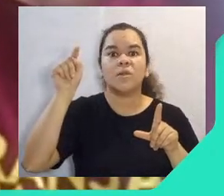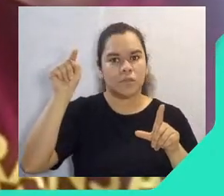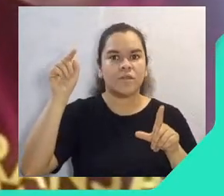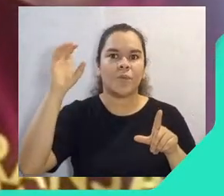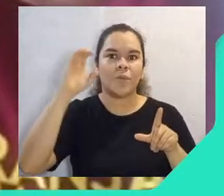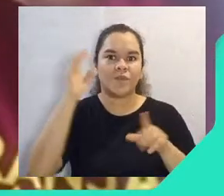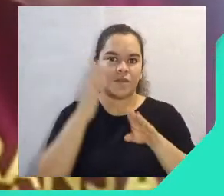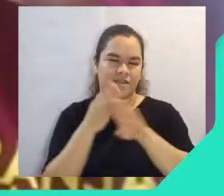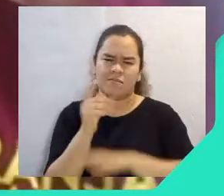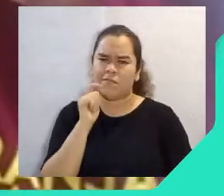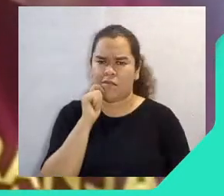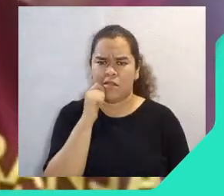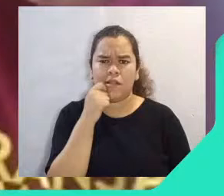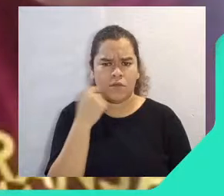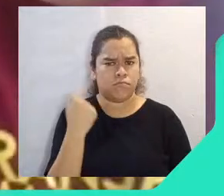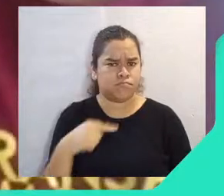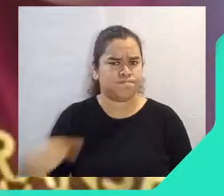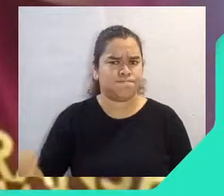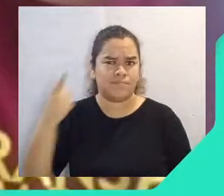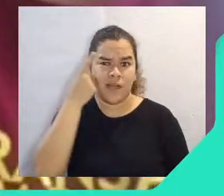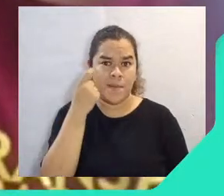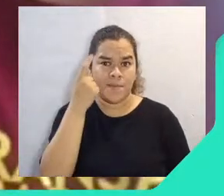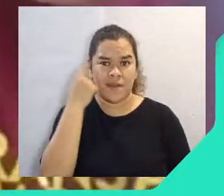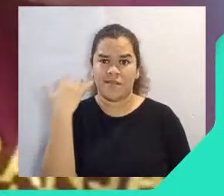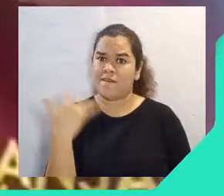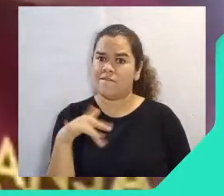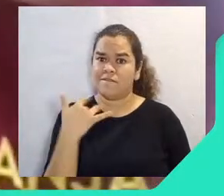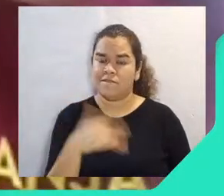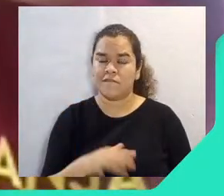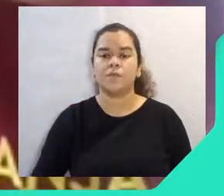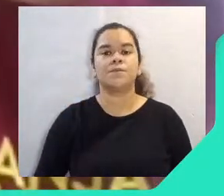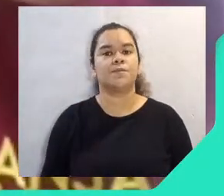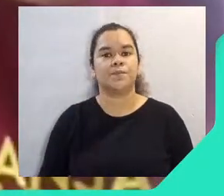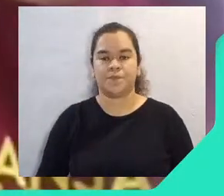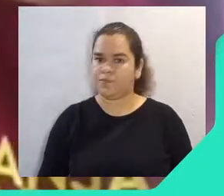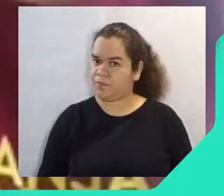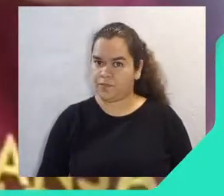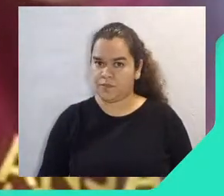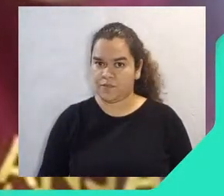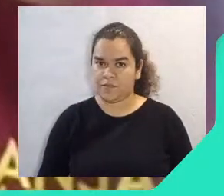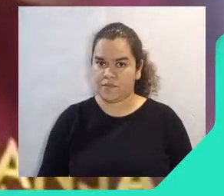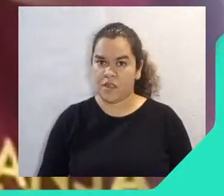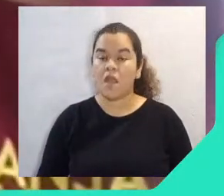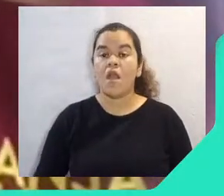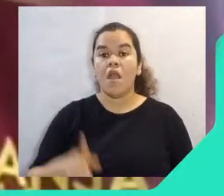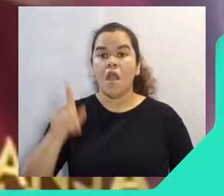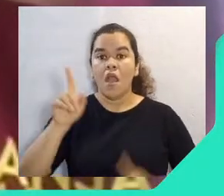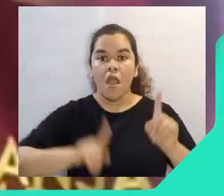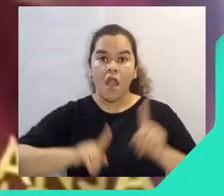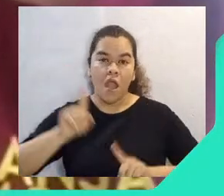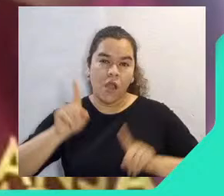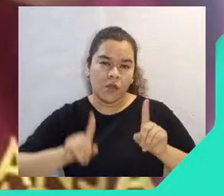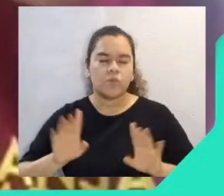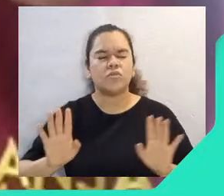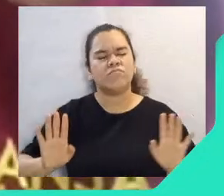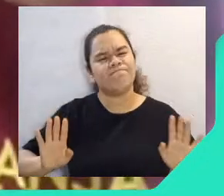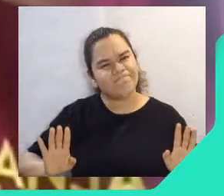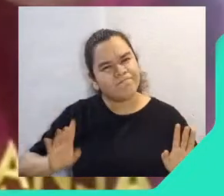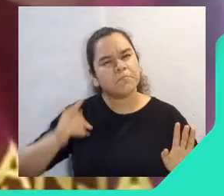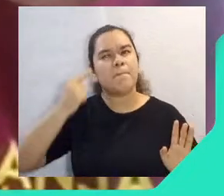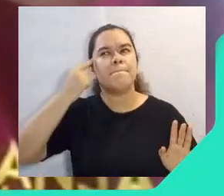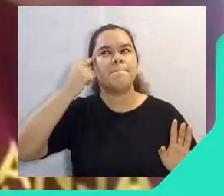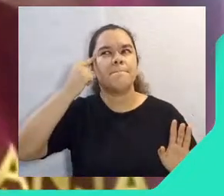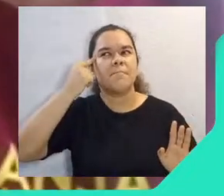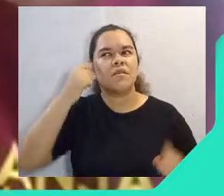muy lindos, se aprenden muchísimo. Para aquellos que tienen pensado en algún momento aplicar alguna